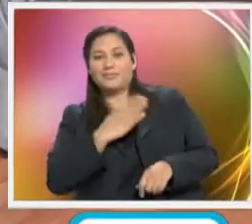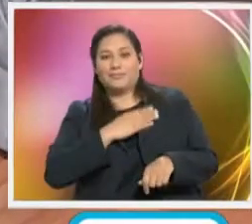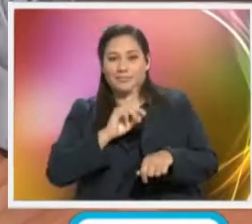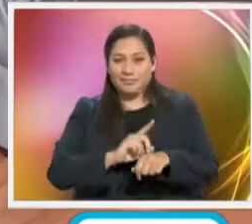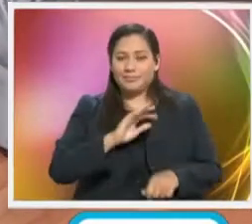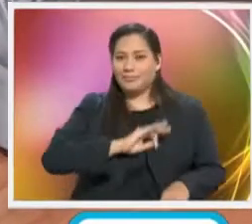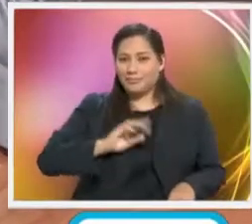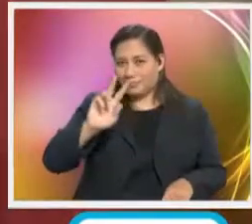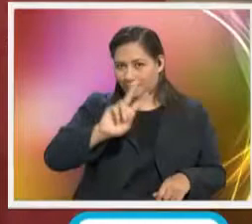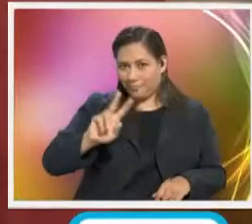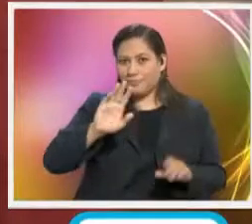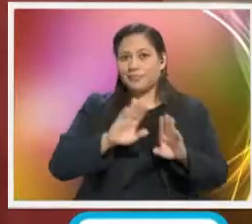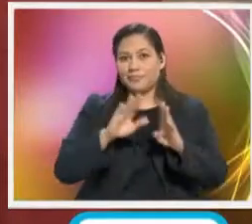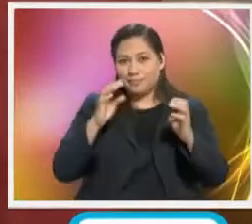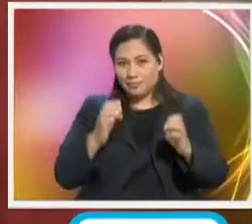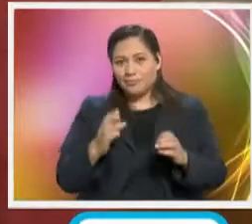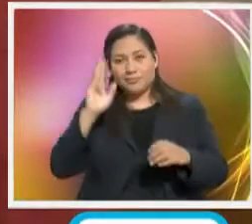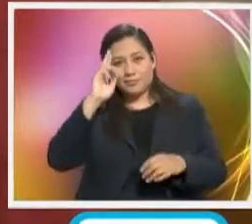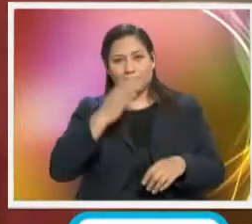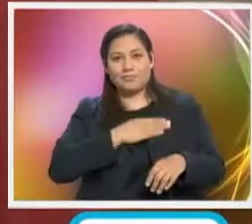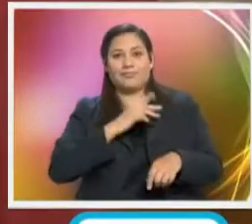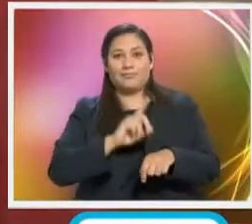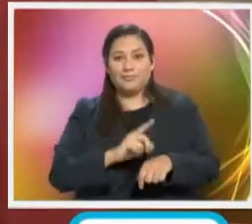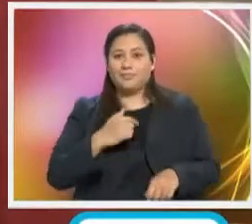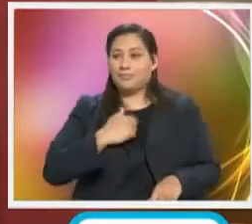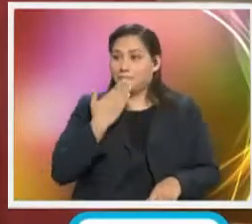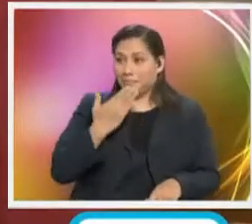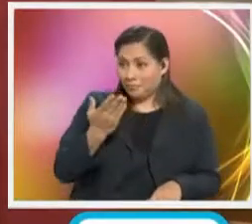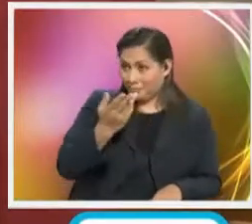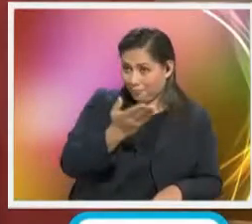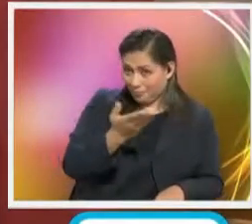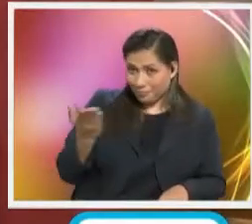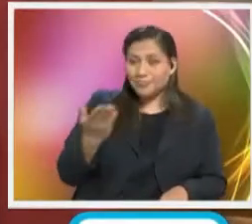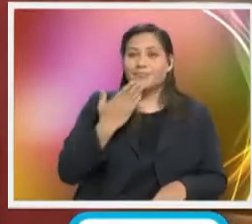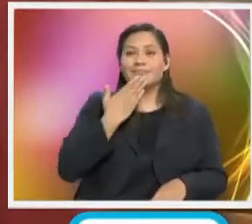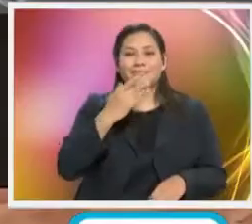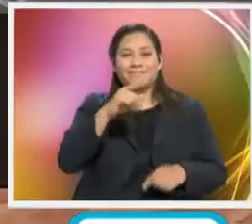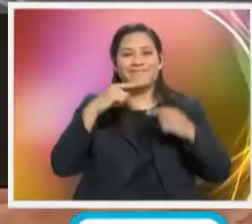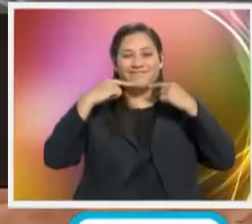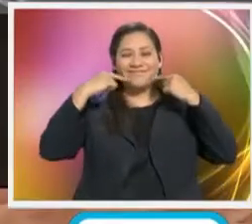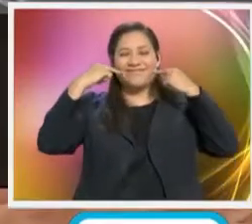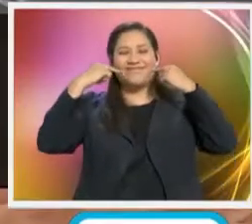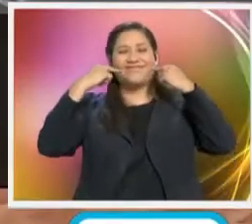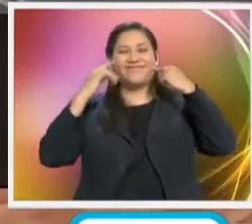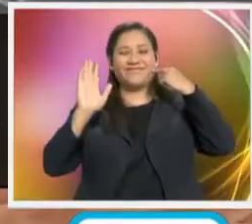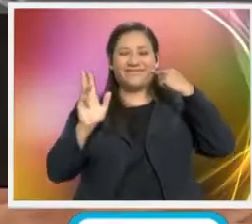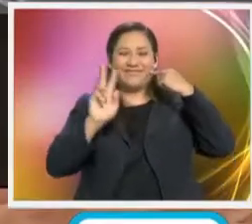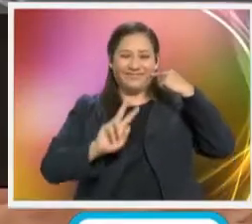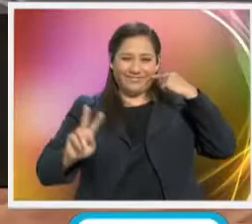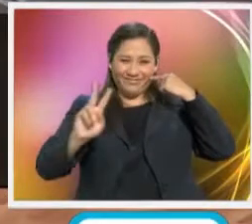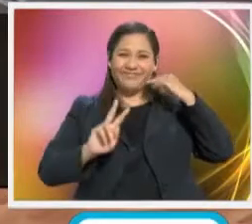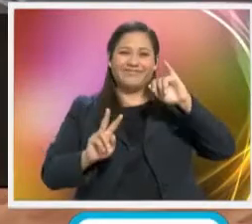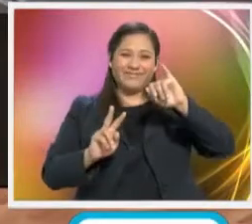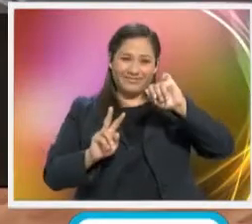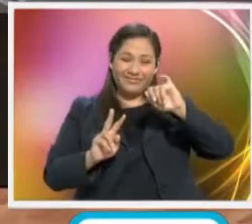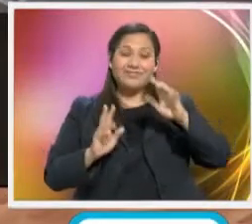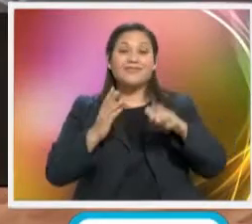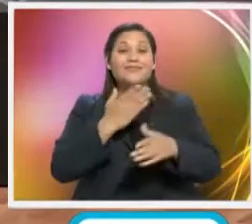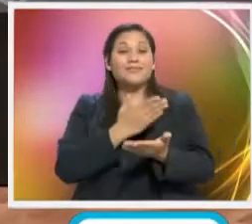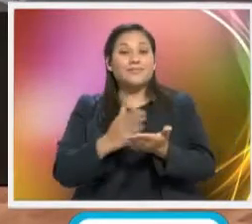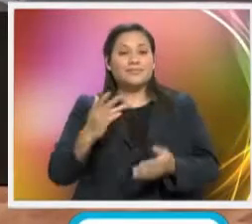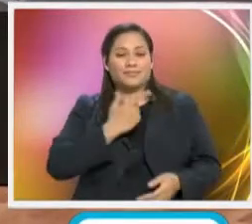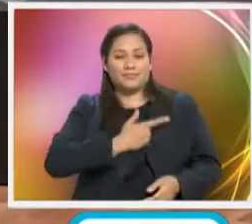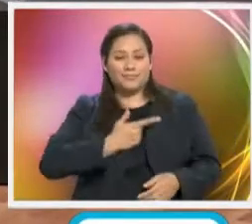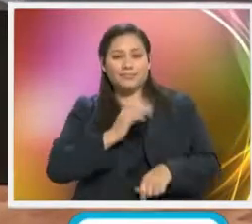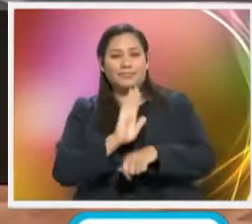días, feliz viernes, ¿cómo estás? Hola, muy buenos días. Yo bien, ¿ustedes? Muy bien, contentos. se te ve la sonrisa ya de que es viernes. Es viernes y además me gusta